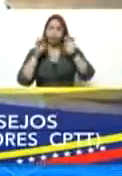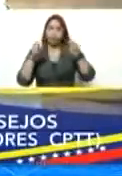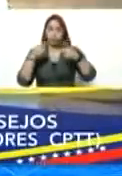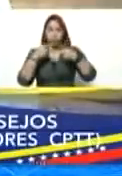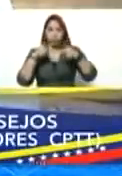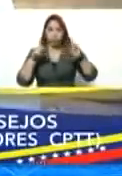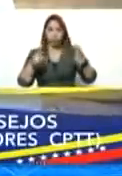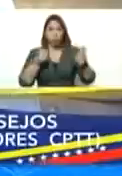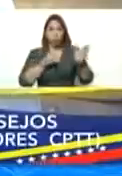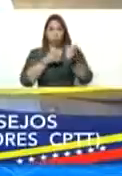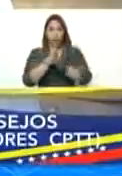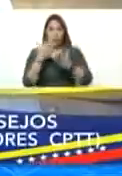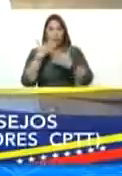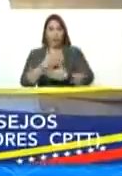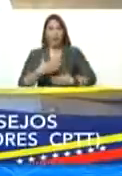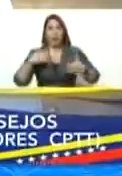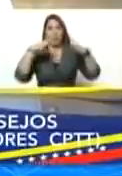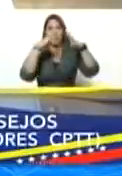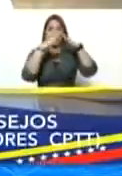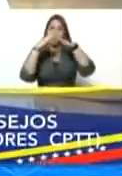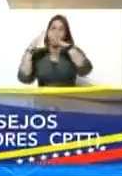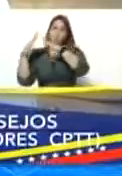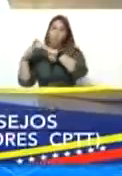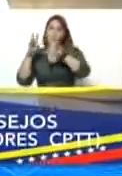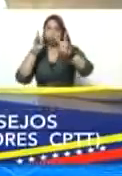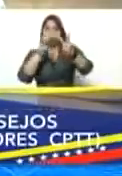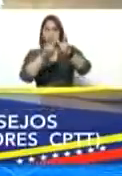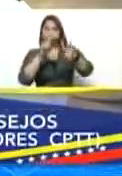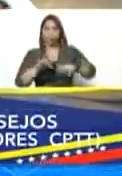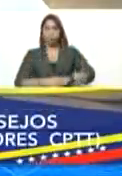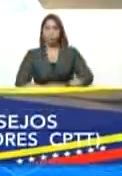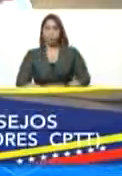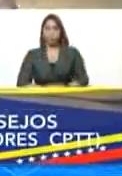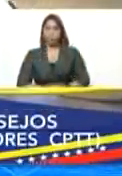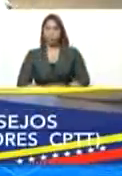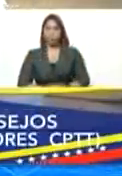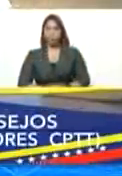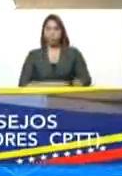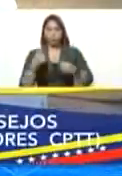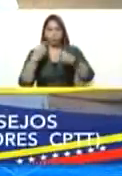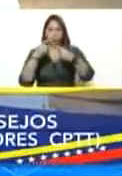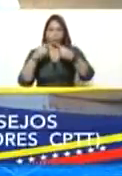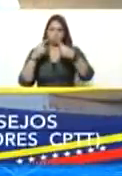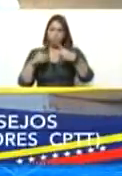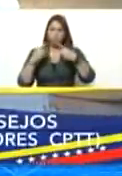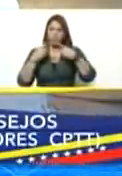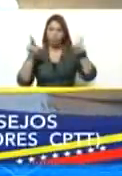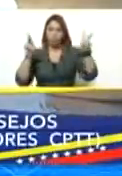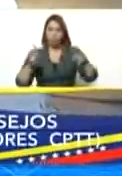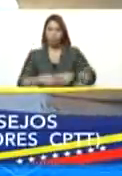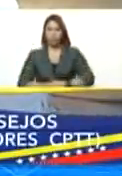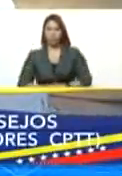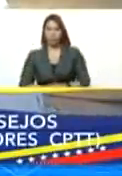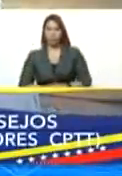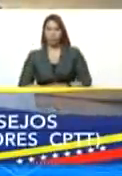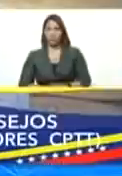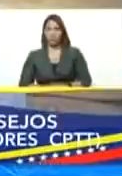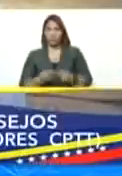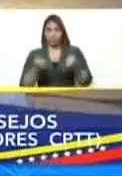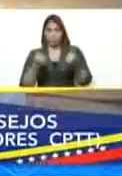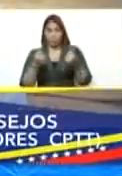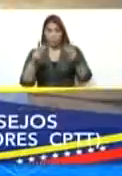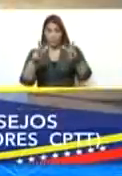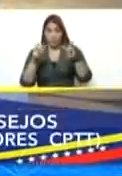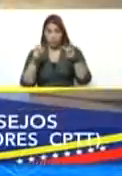pública gratuita y de calidad, en viviendas de la Gran Misión Vivienda Venezuela, en obra pública, en salarios que lo